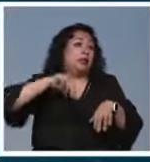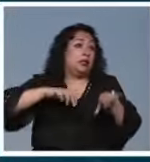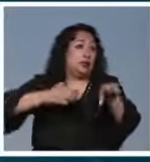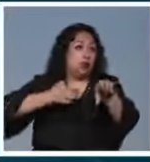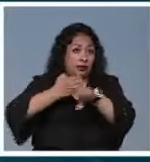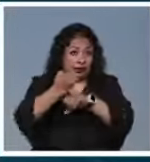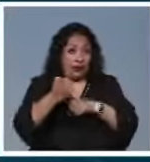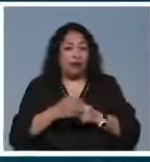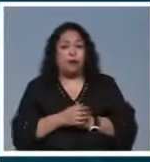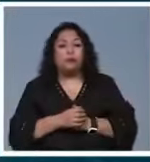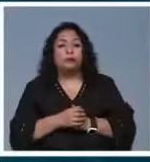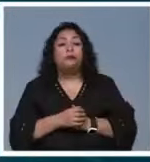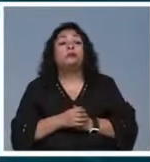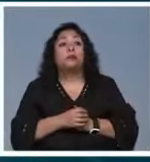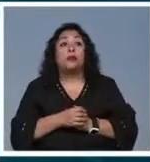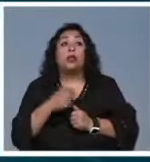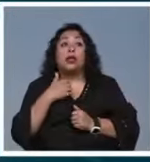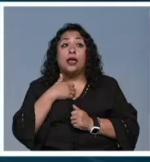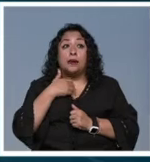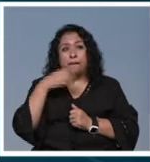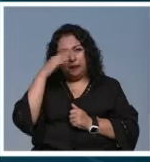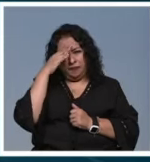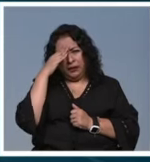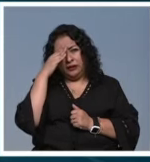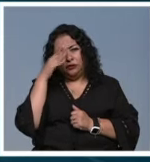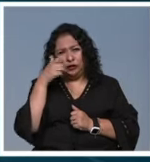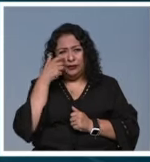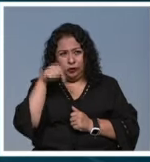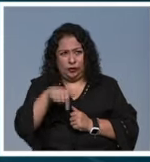estado. Creemos que este es un festival